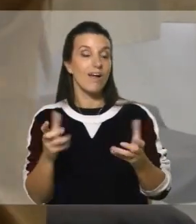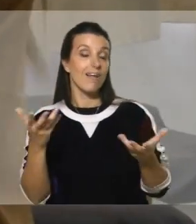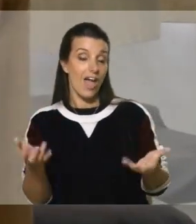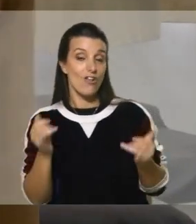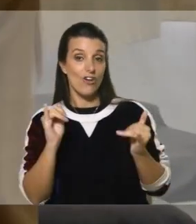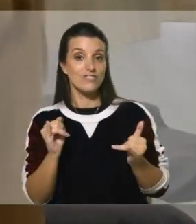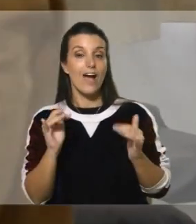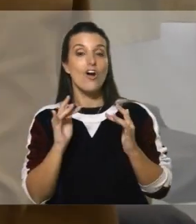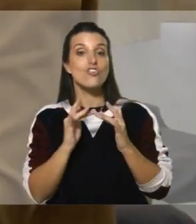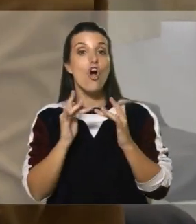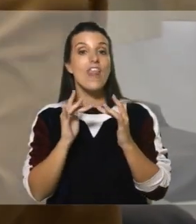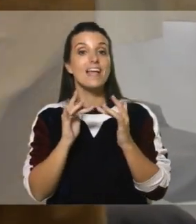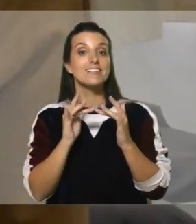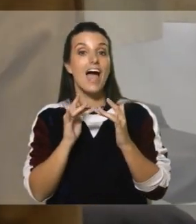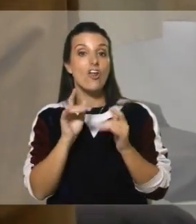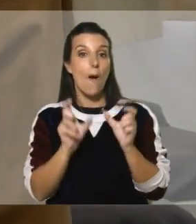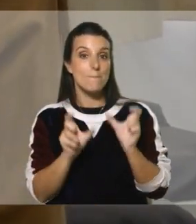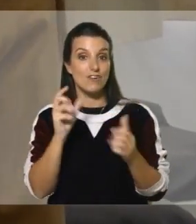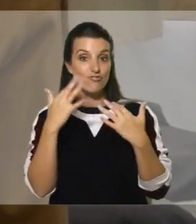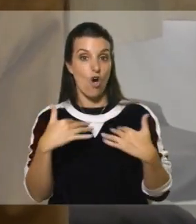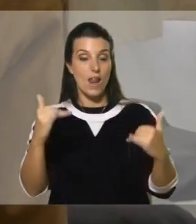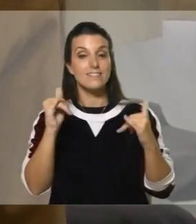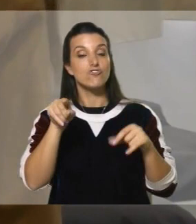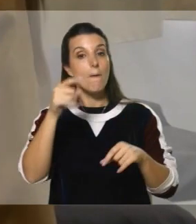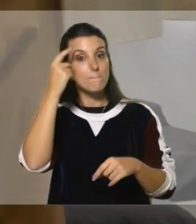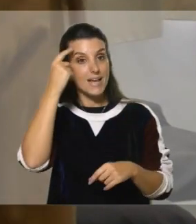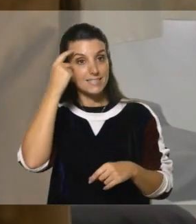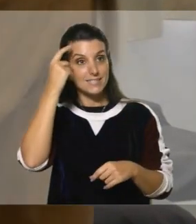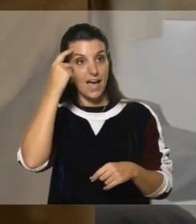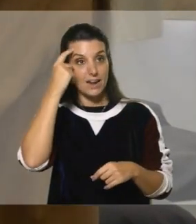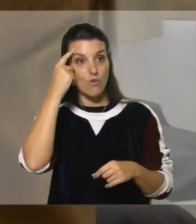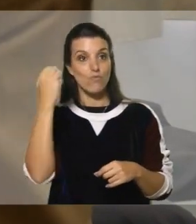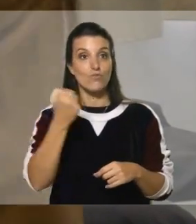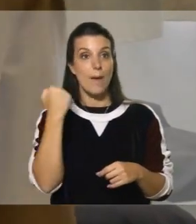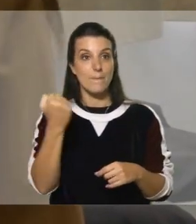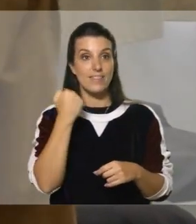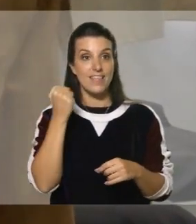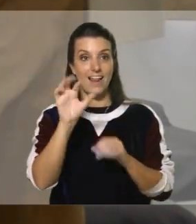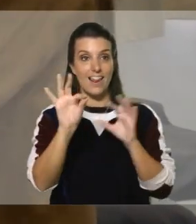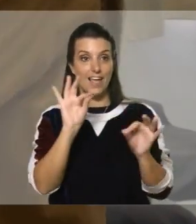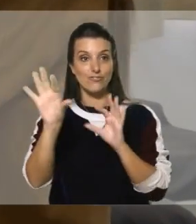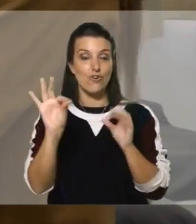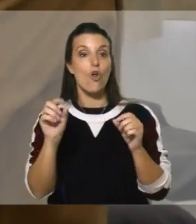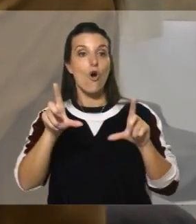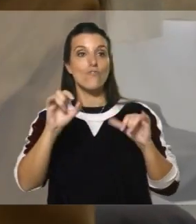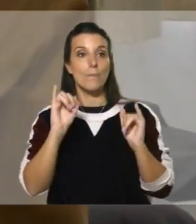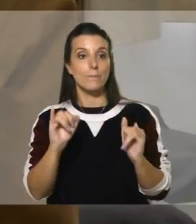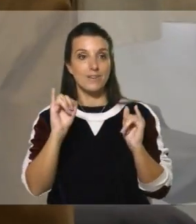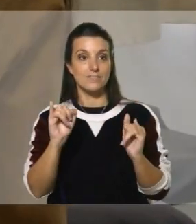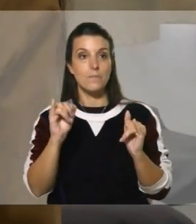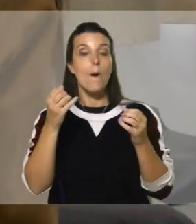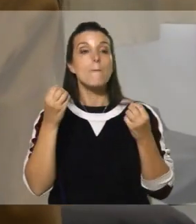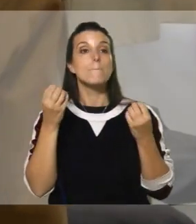esa conexión que hay que hacer con el público Y eso hay que pensarlo por la elección tiene que por supuesto que sí